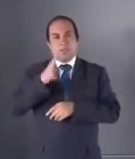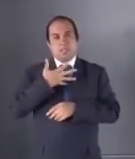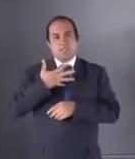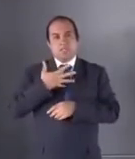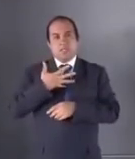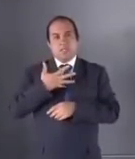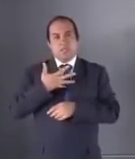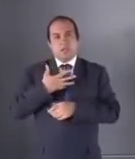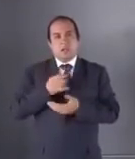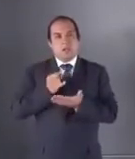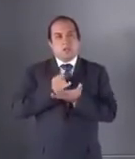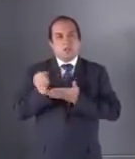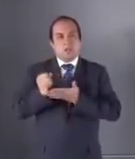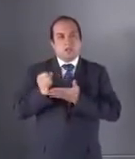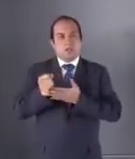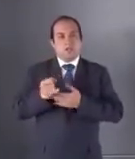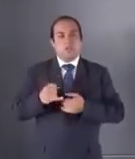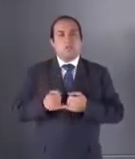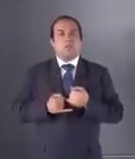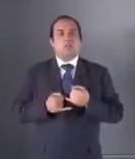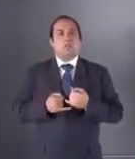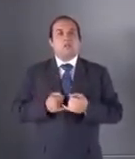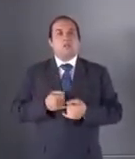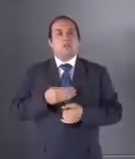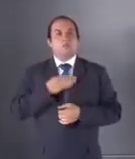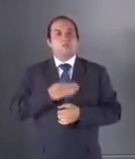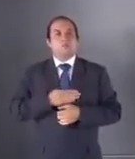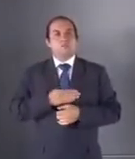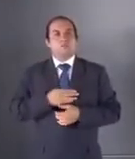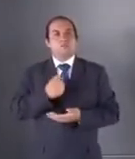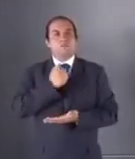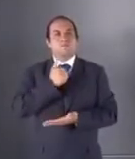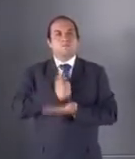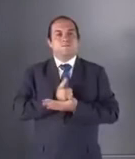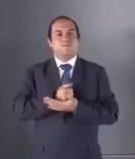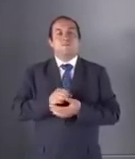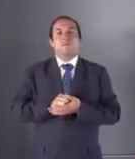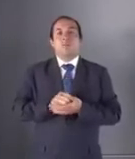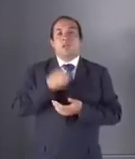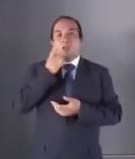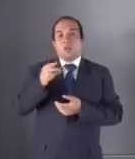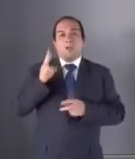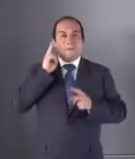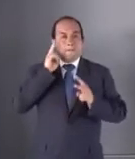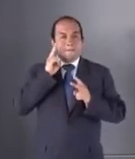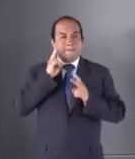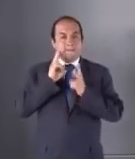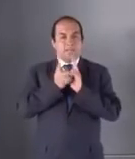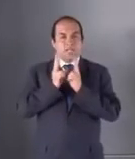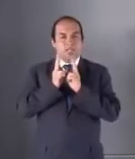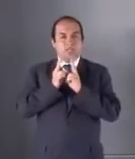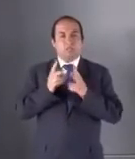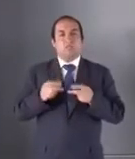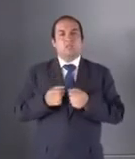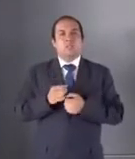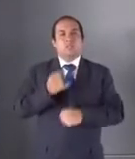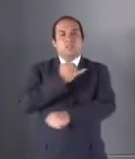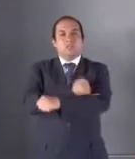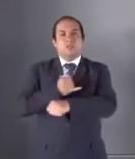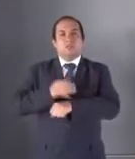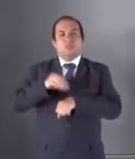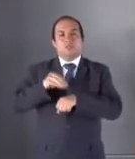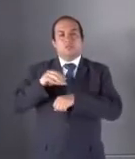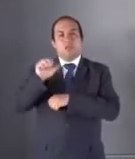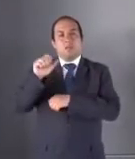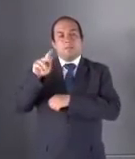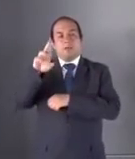juez. Se acaba de dar por parte de vecinos de Iztapalapa que también interpusieron un amparo y este segundo